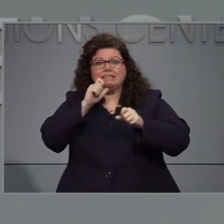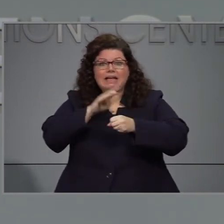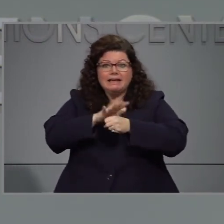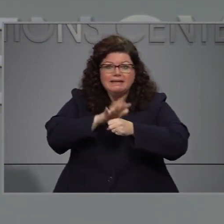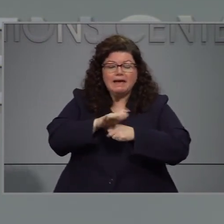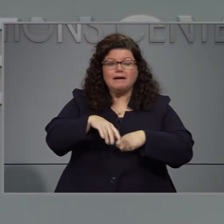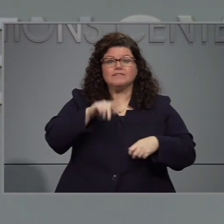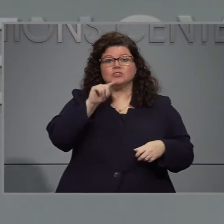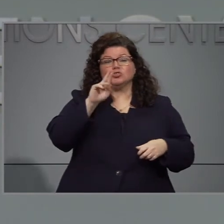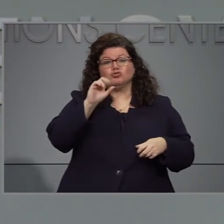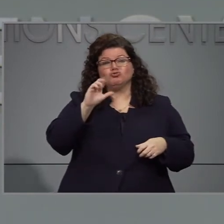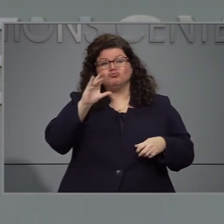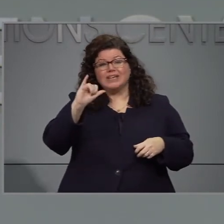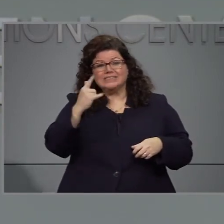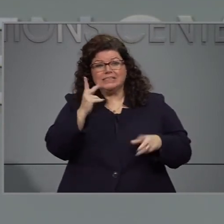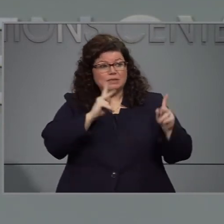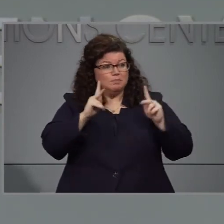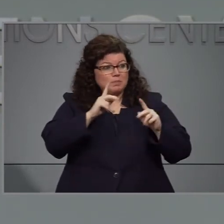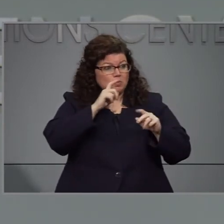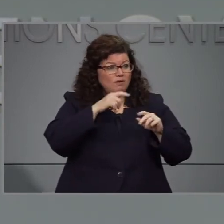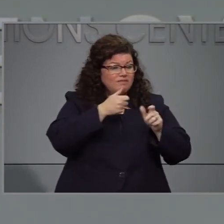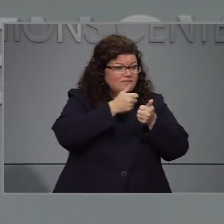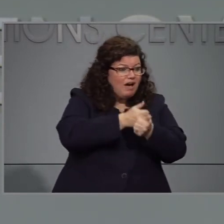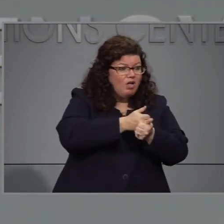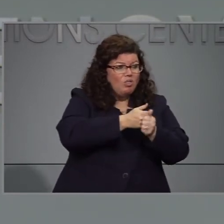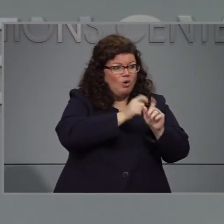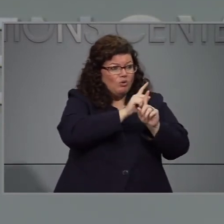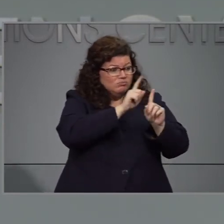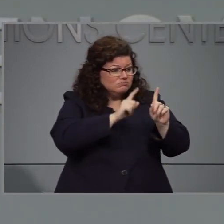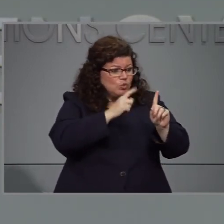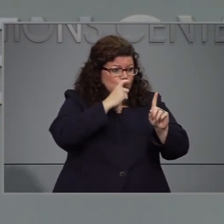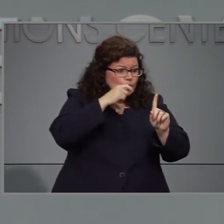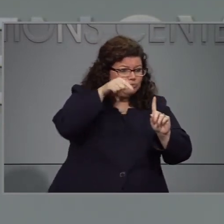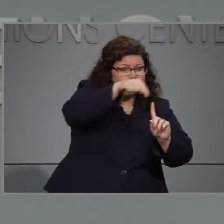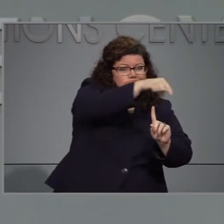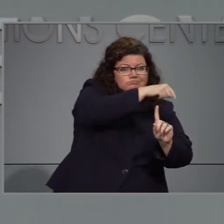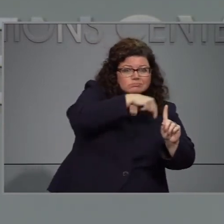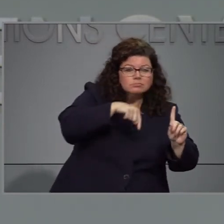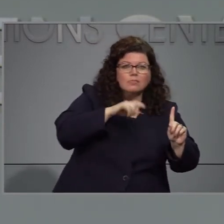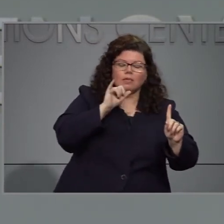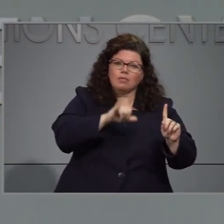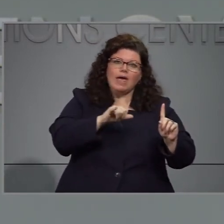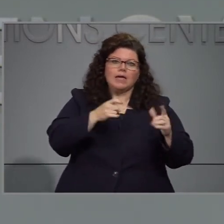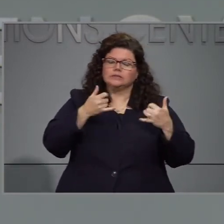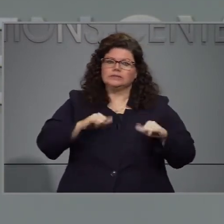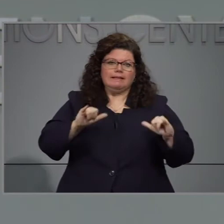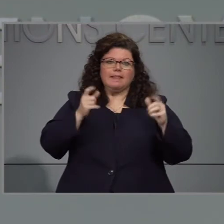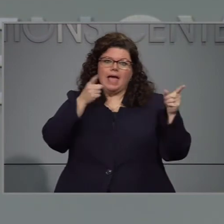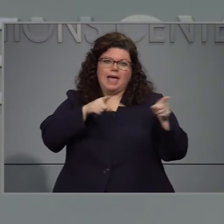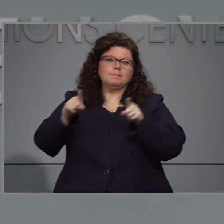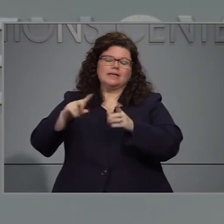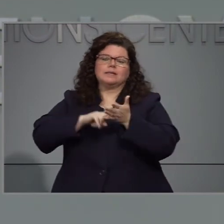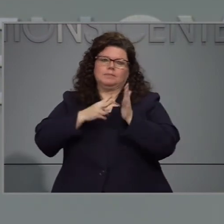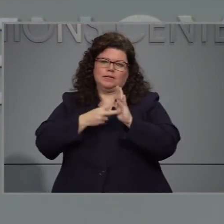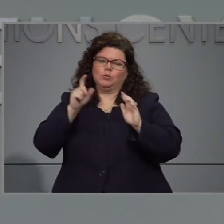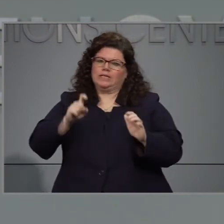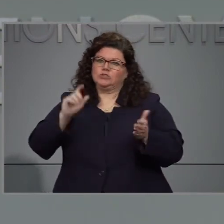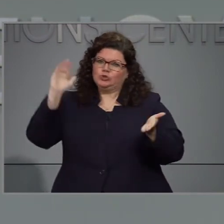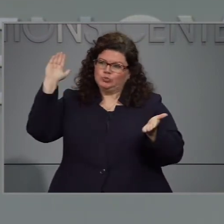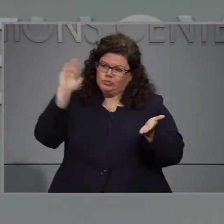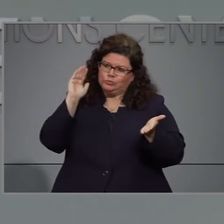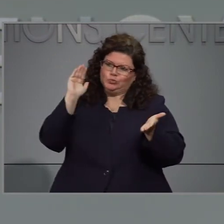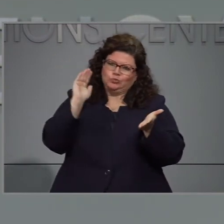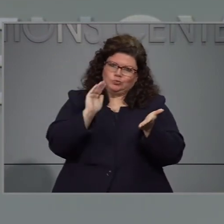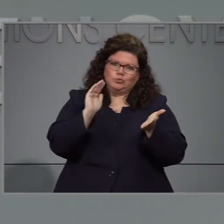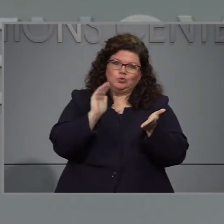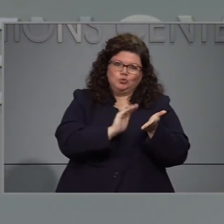de pruebas, de rastreo o las hospitalizaciones. Ciertamente queremos ver un menor número de casos en todo